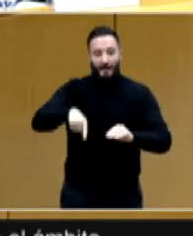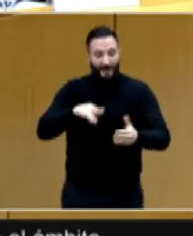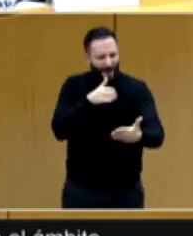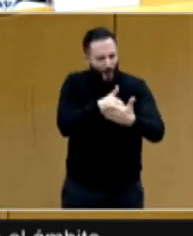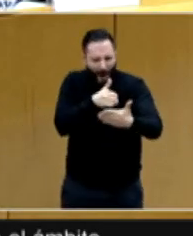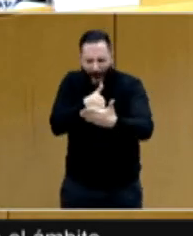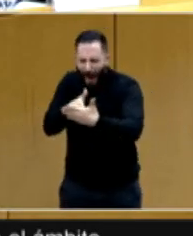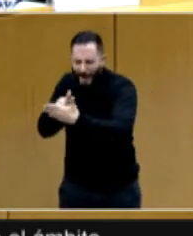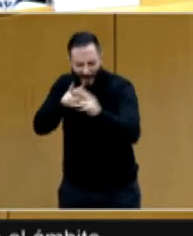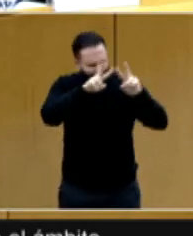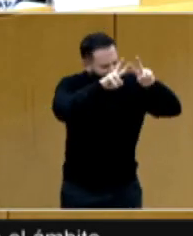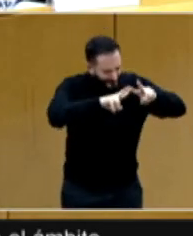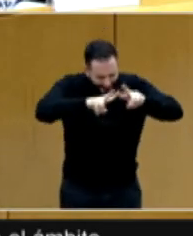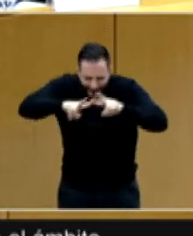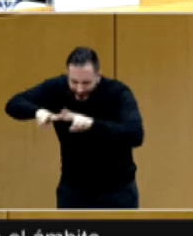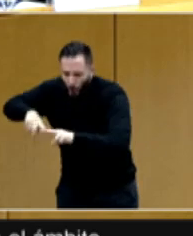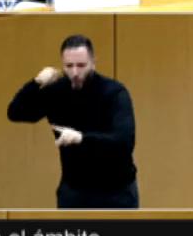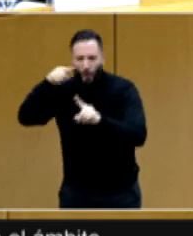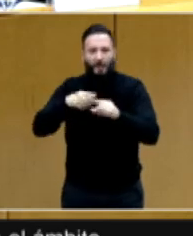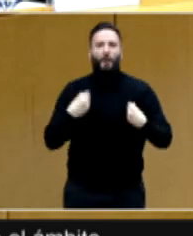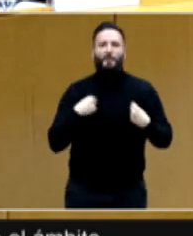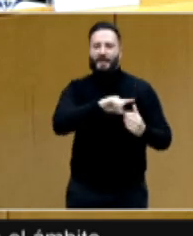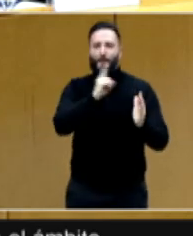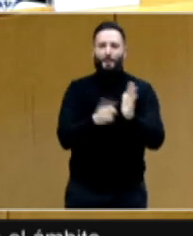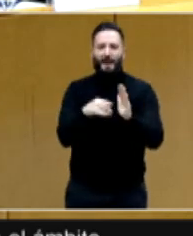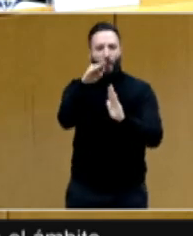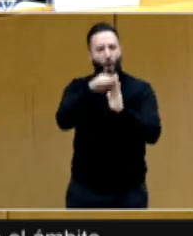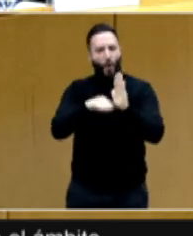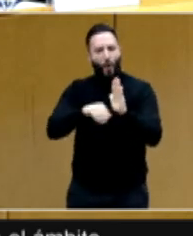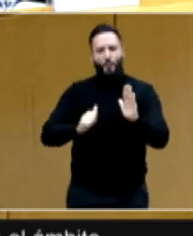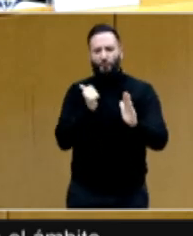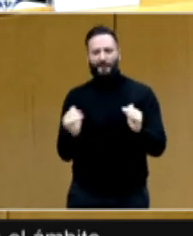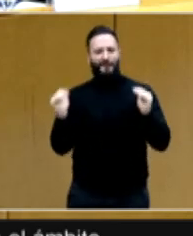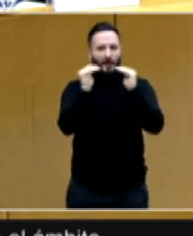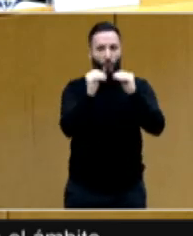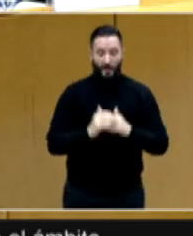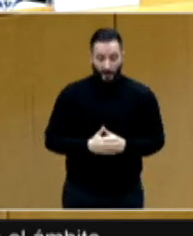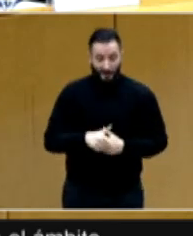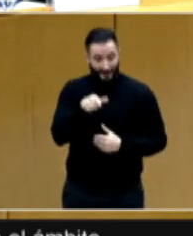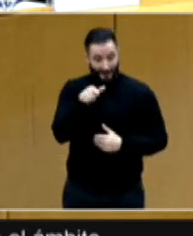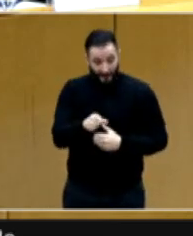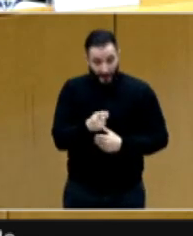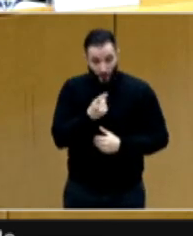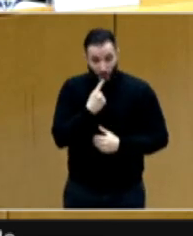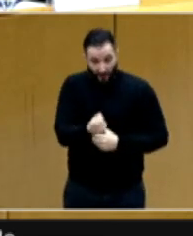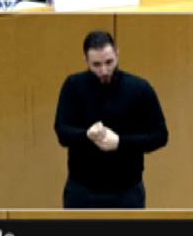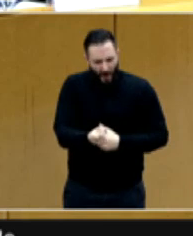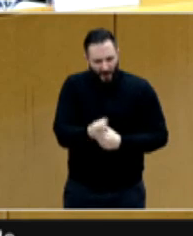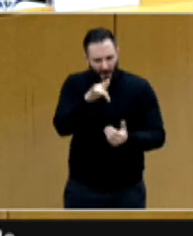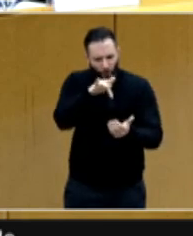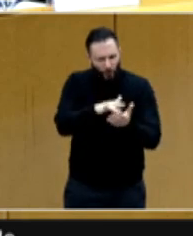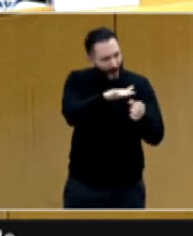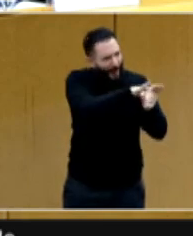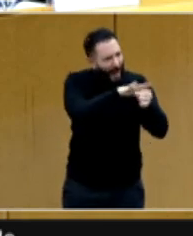las barreras que les impiden disfrutar de una vida plena en igualdad de oportunidades estas dificultades están presentes en